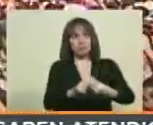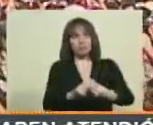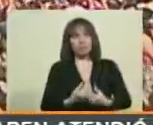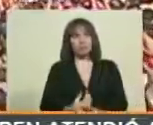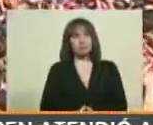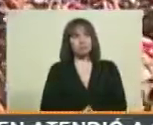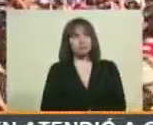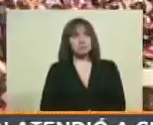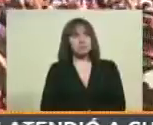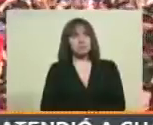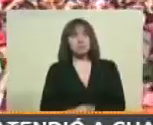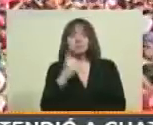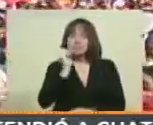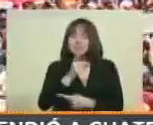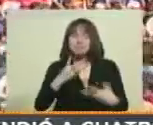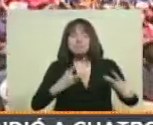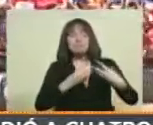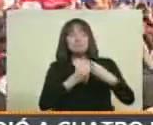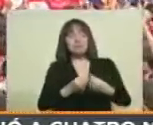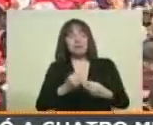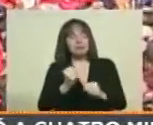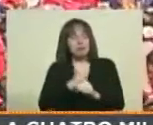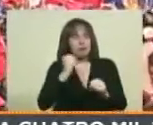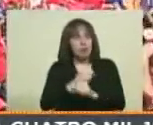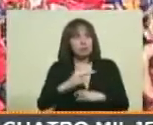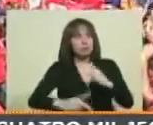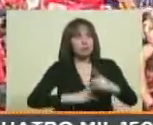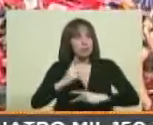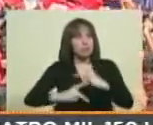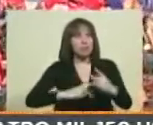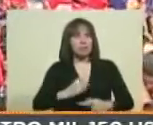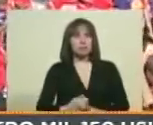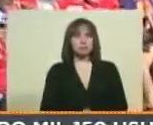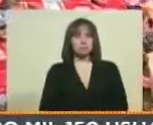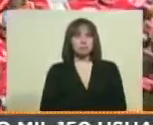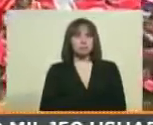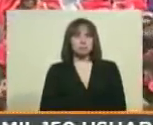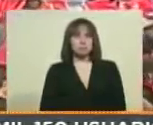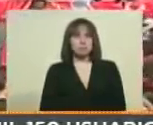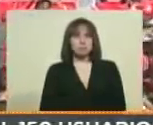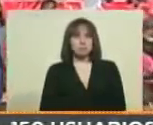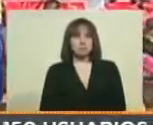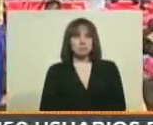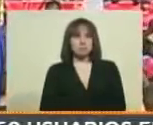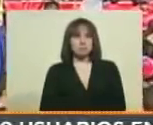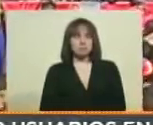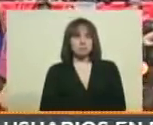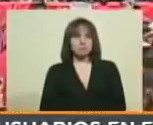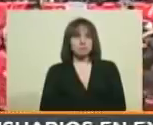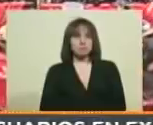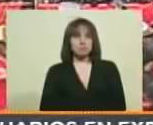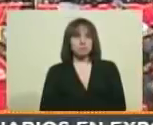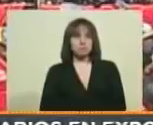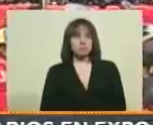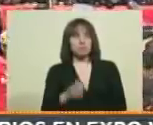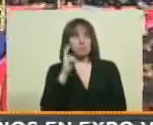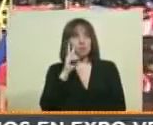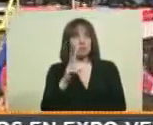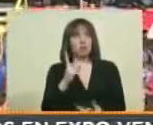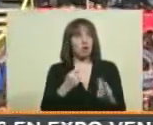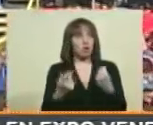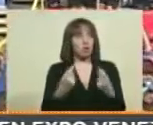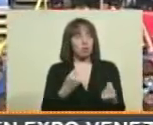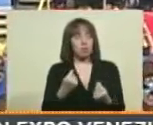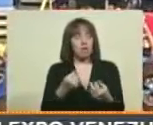hay que ir en la batalla por la prosperidad por la producción y por una economía sana